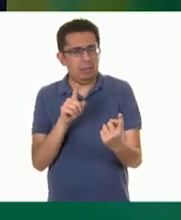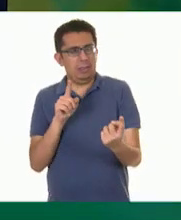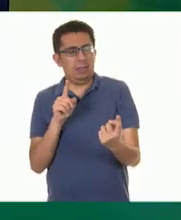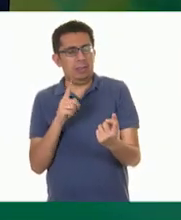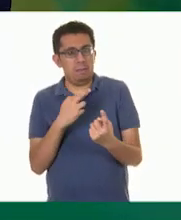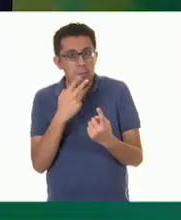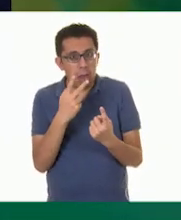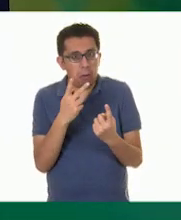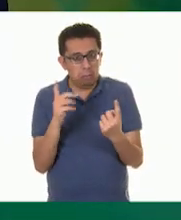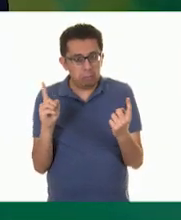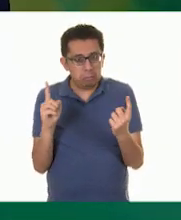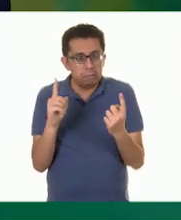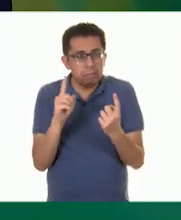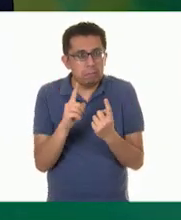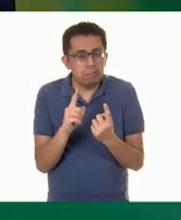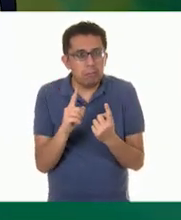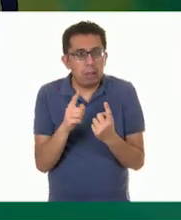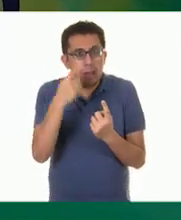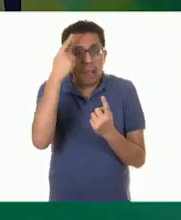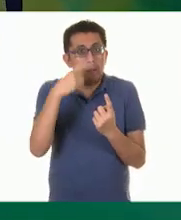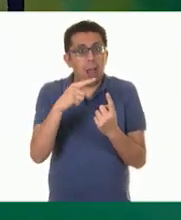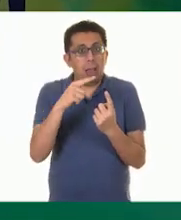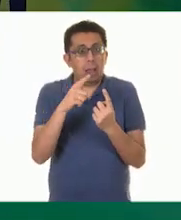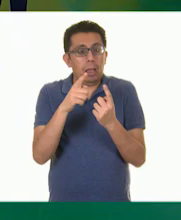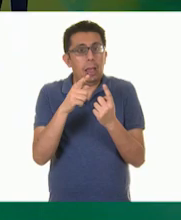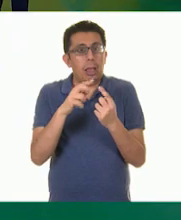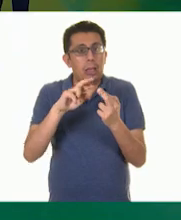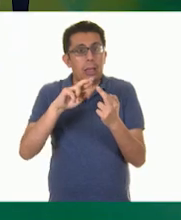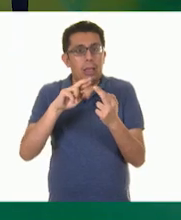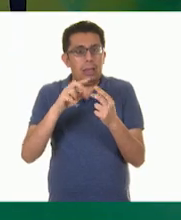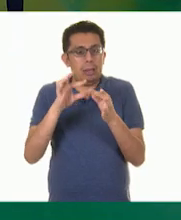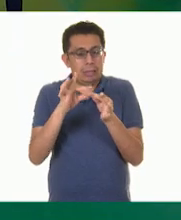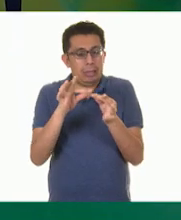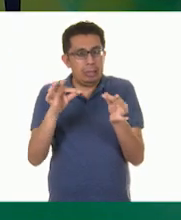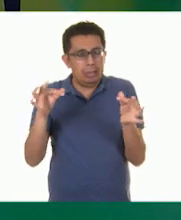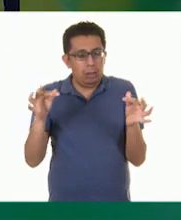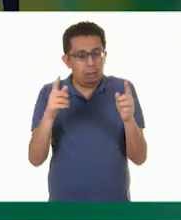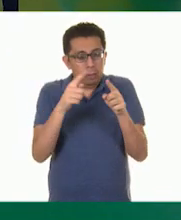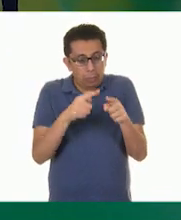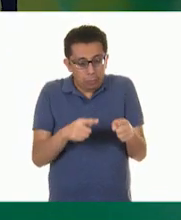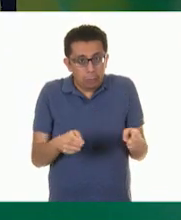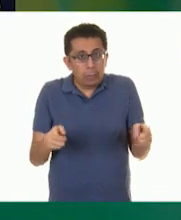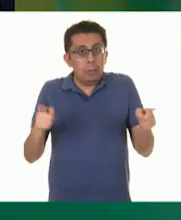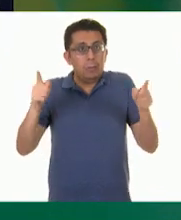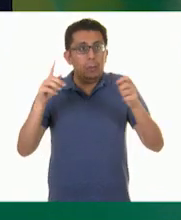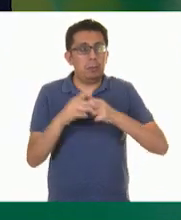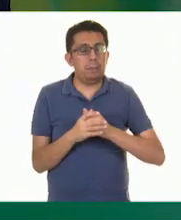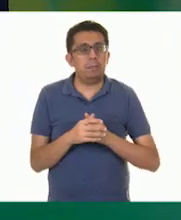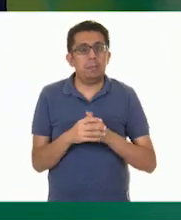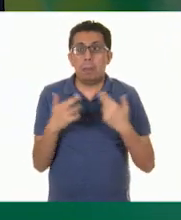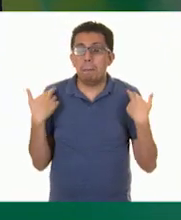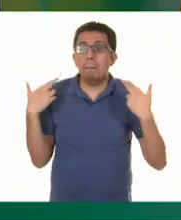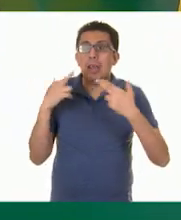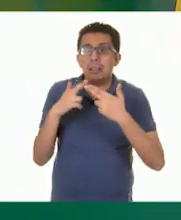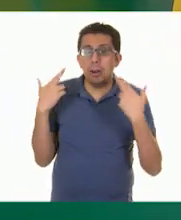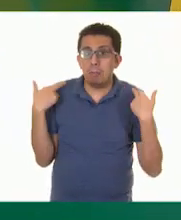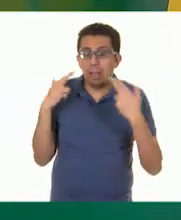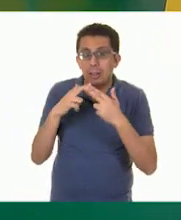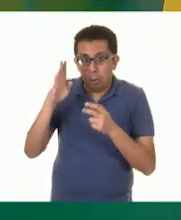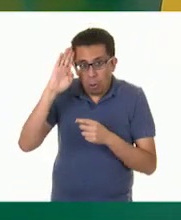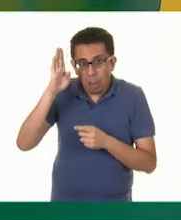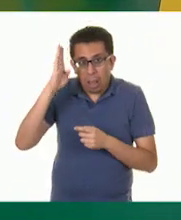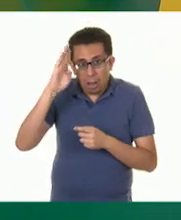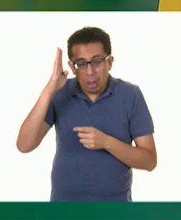si me acerco así que quede colgando el hilo? ay, no lo sé. A ver. A ver. Profe Ezequiel. Hola, hola, hola,